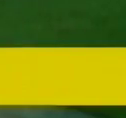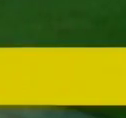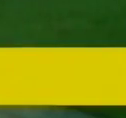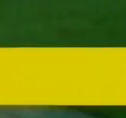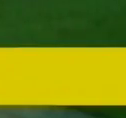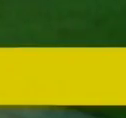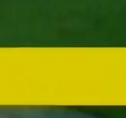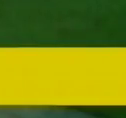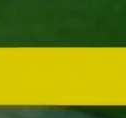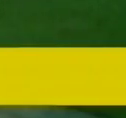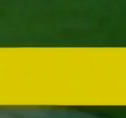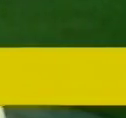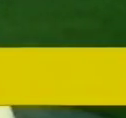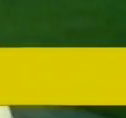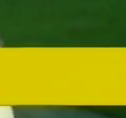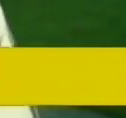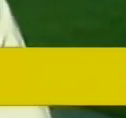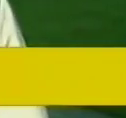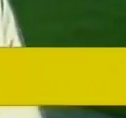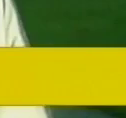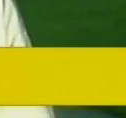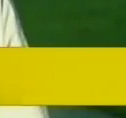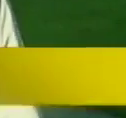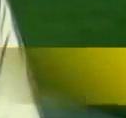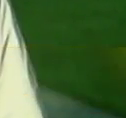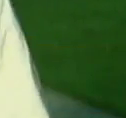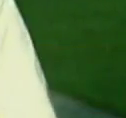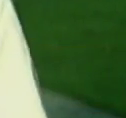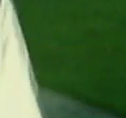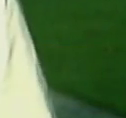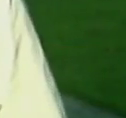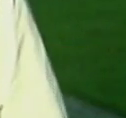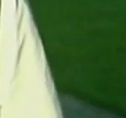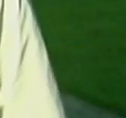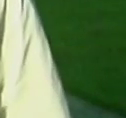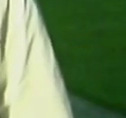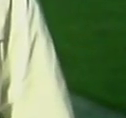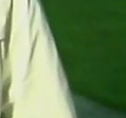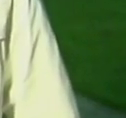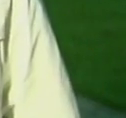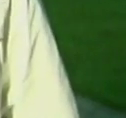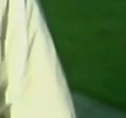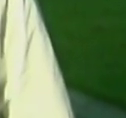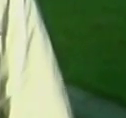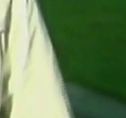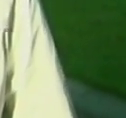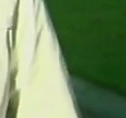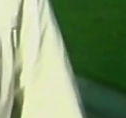país. Esta es parte de la información que manejamos hasta el momento y con ella retornamos a los estudios. Gracias.